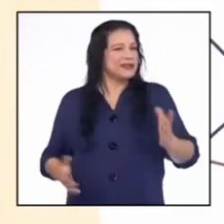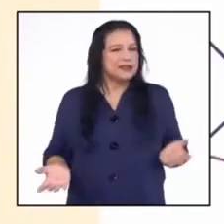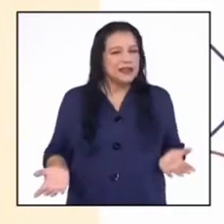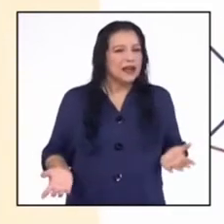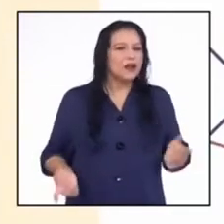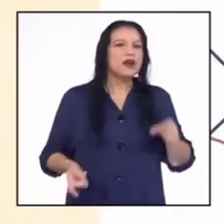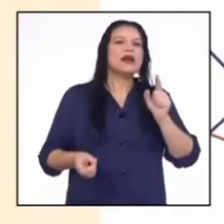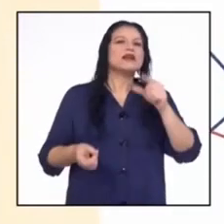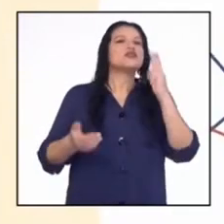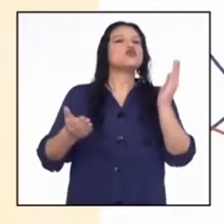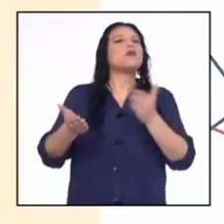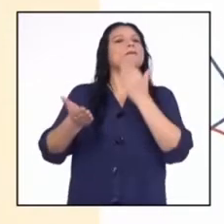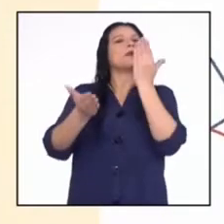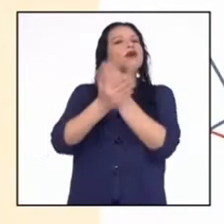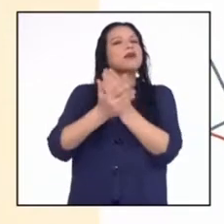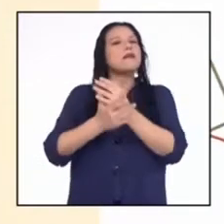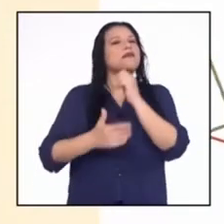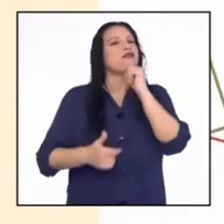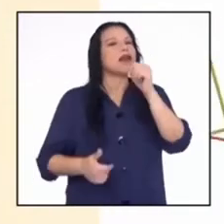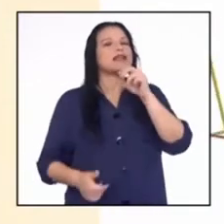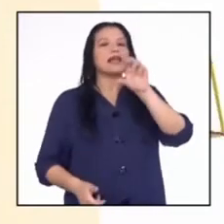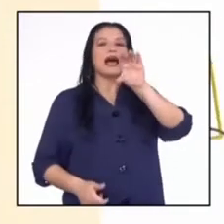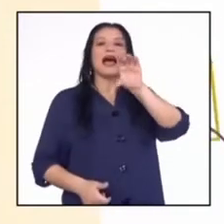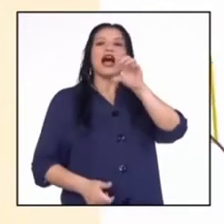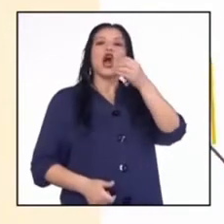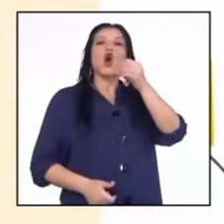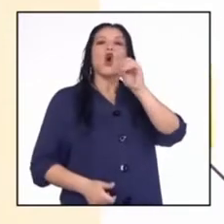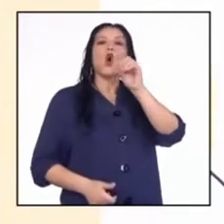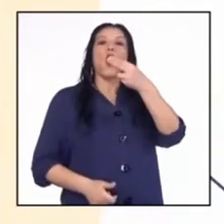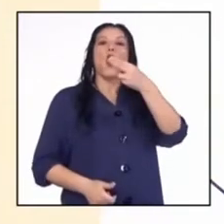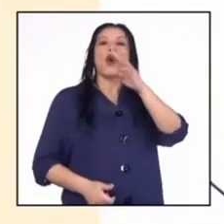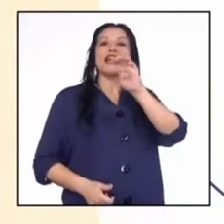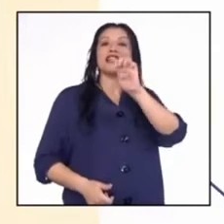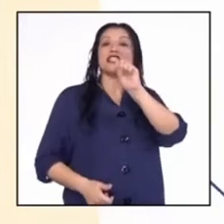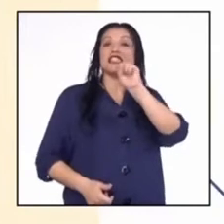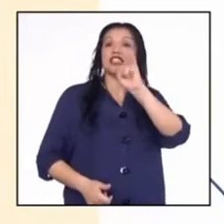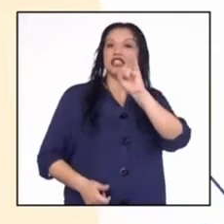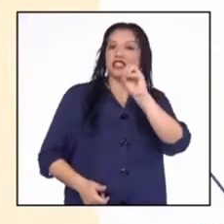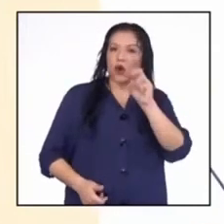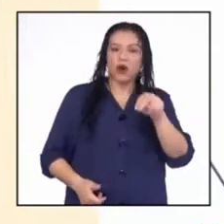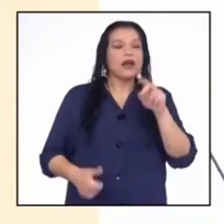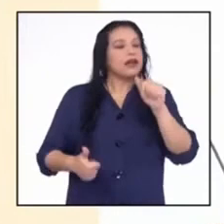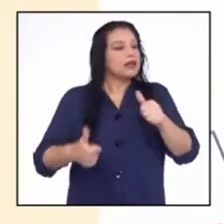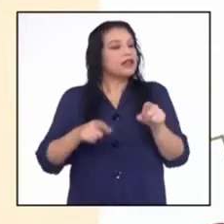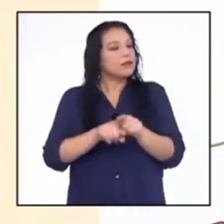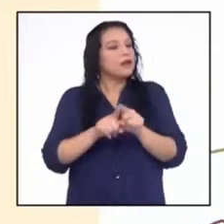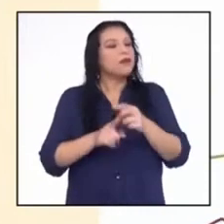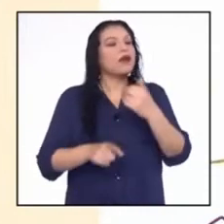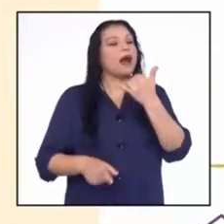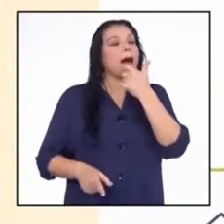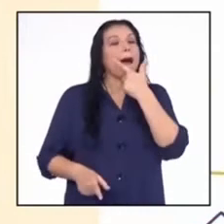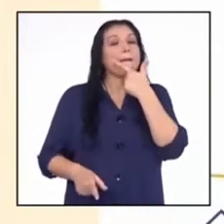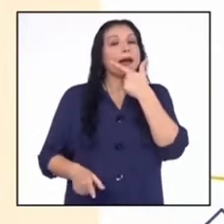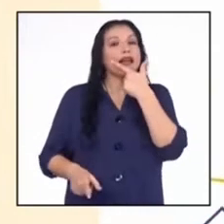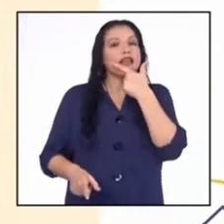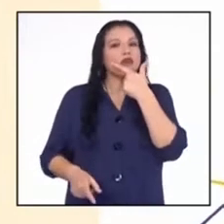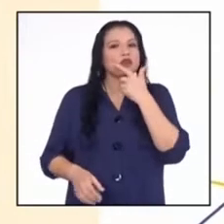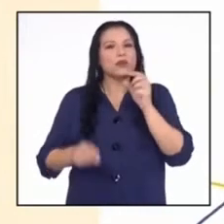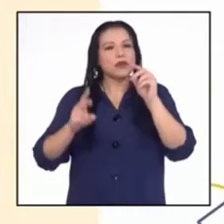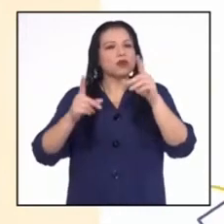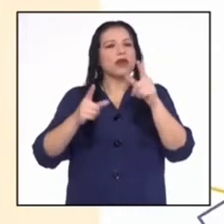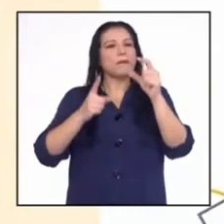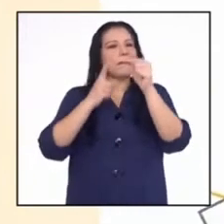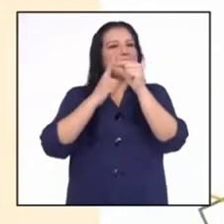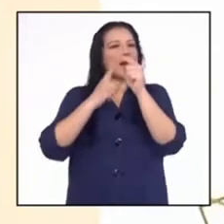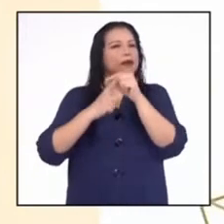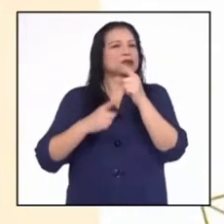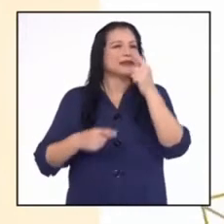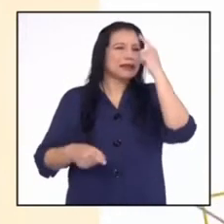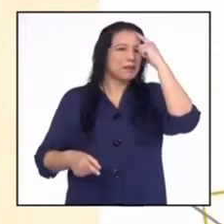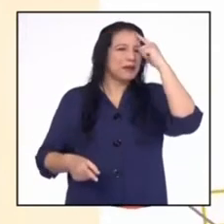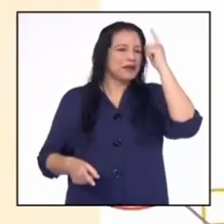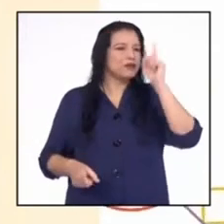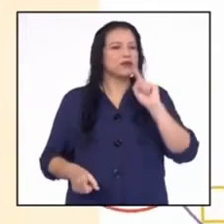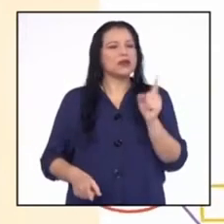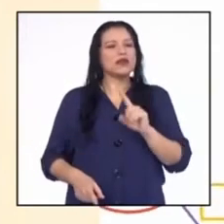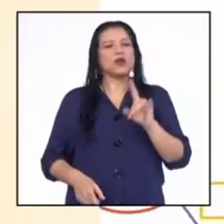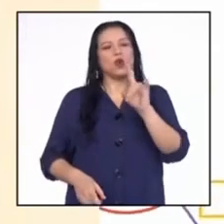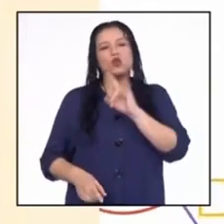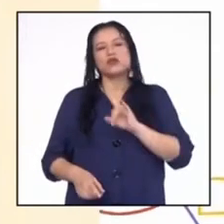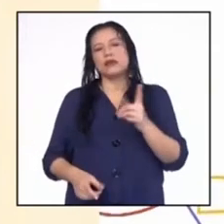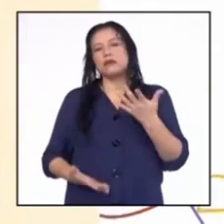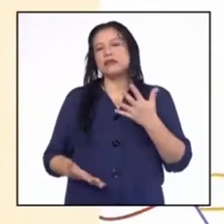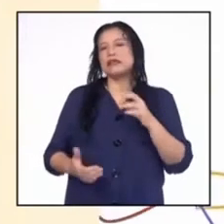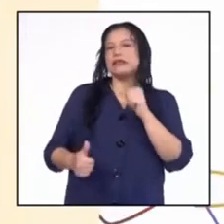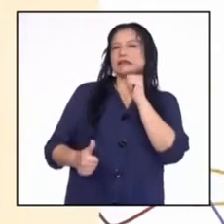Ese es un problema de cohesión textual. Por otro lado, con amarillo estoy resaltando unas palabras que creo que no debí usar por no